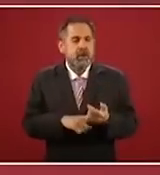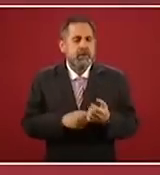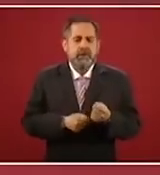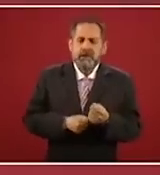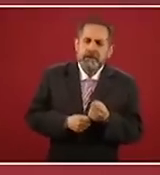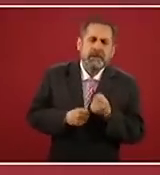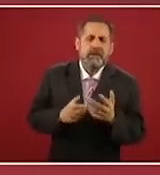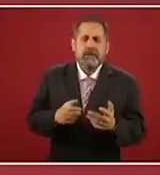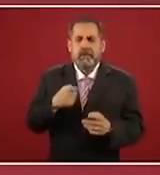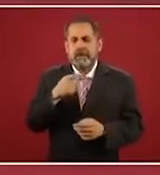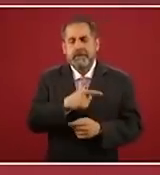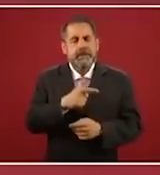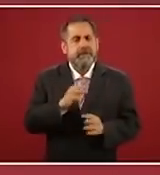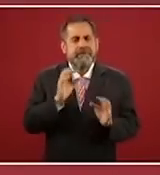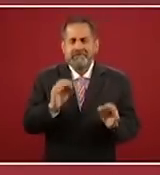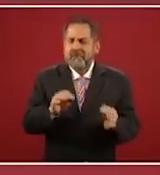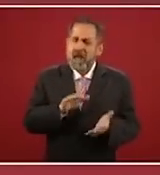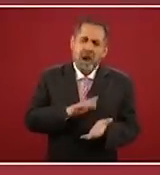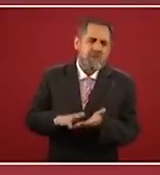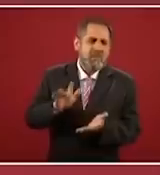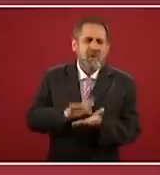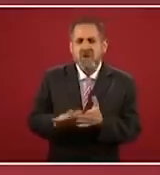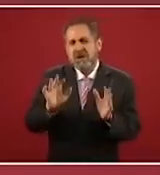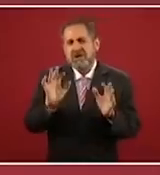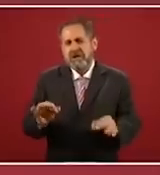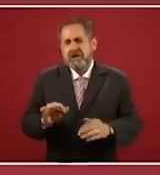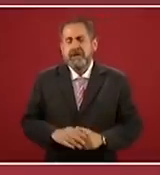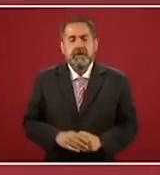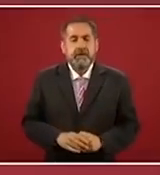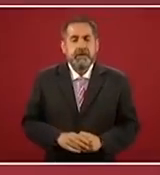expresaron su apoyo,